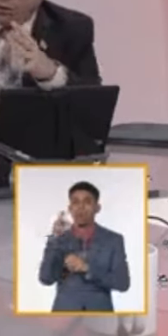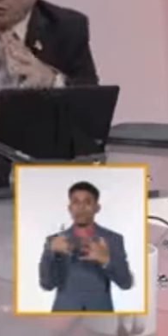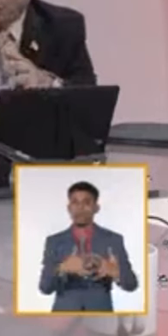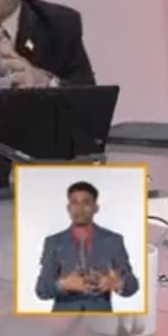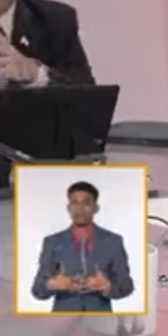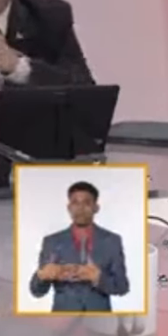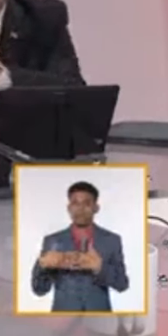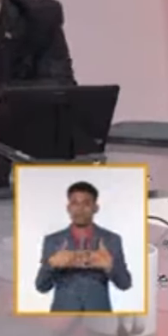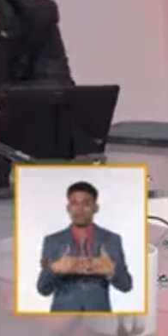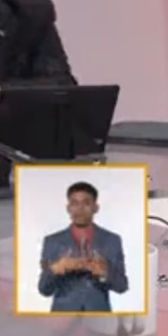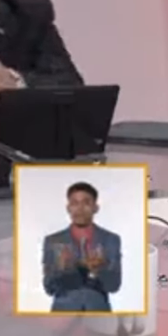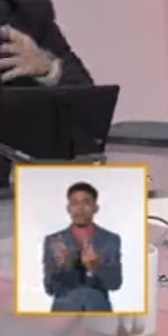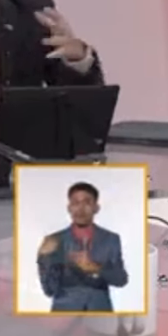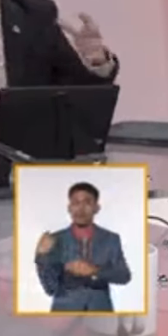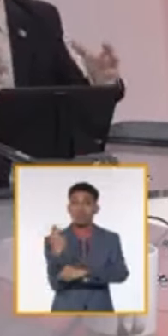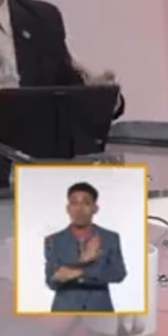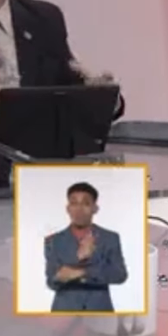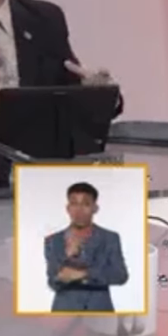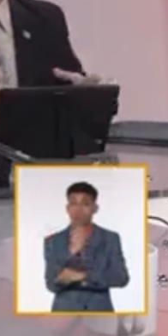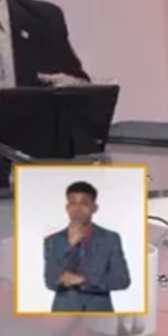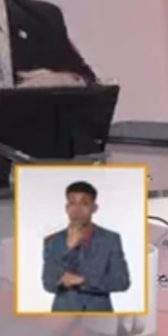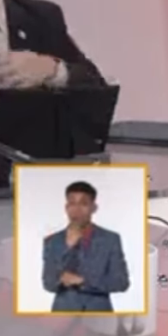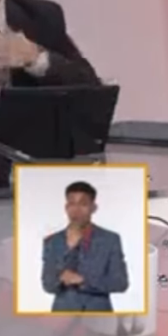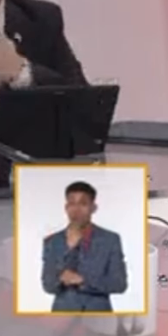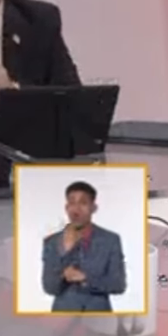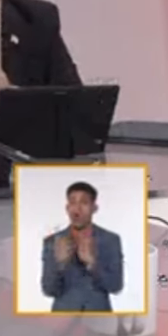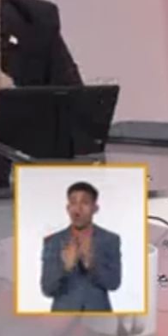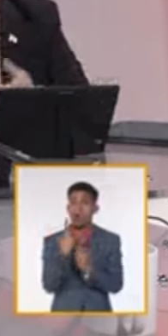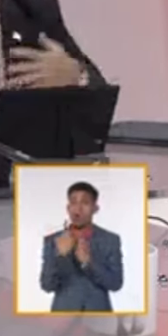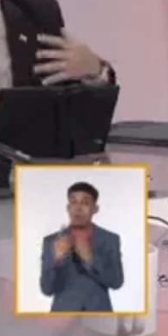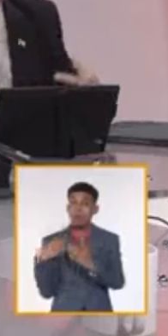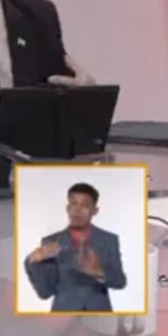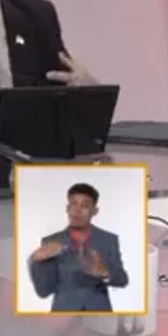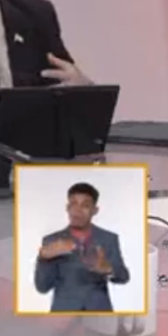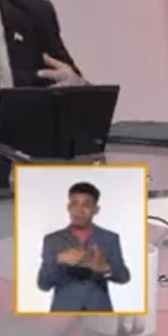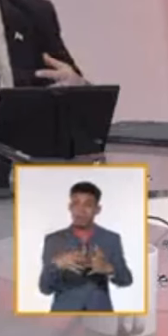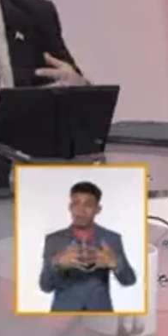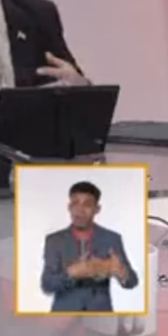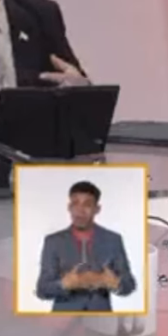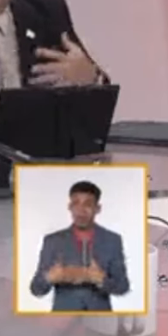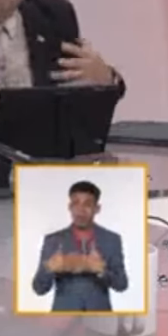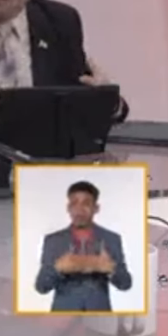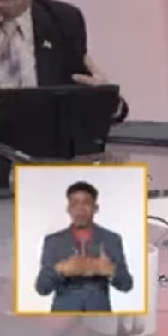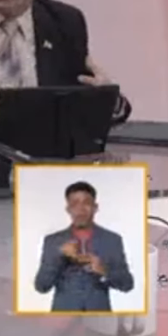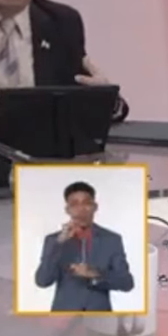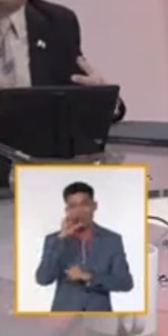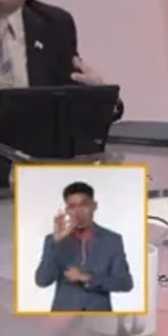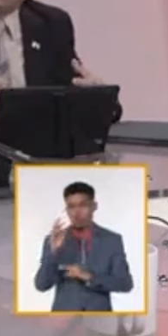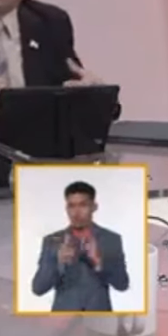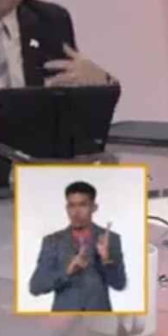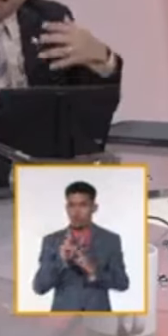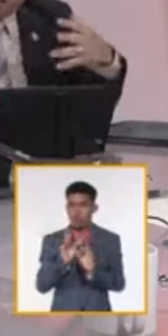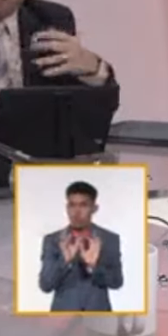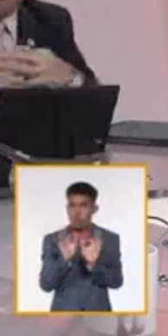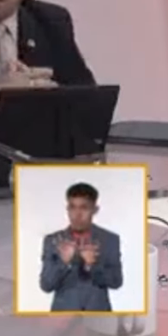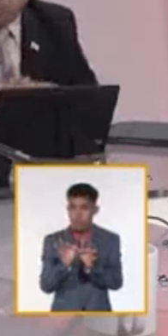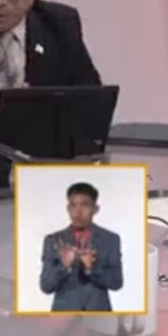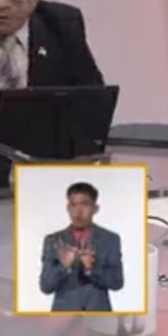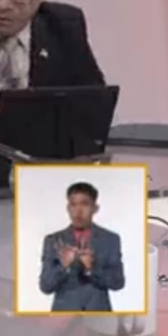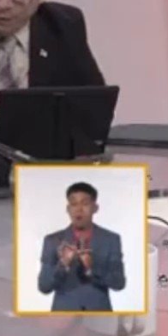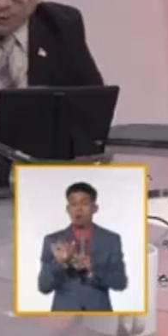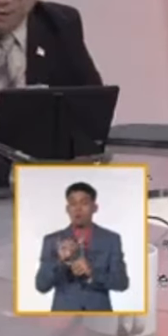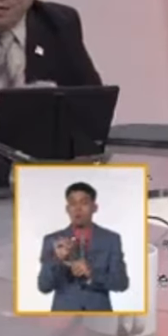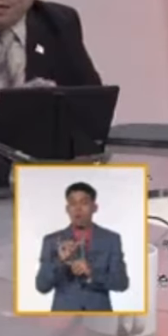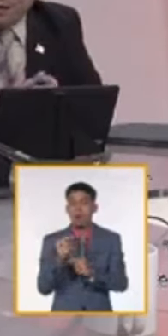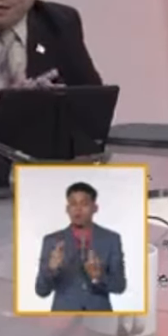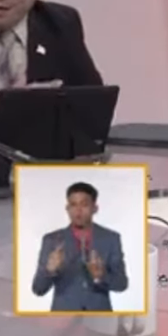de profesores israelíes, incluso que han llegado a Estados Unidos, están en una posición contraria a la de su gobierno y por esa posición pública han sido detenidos por